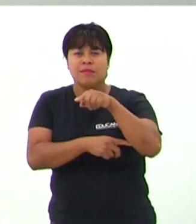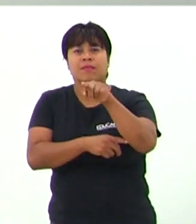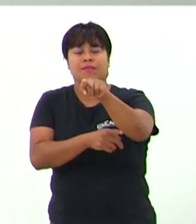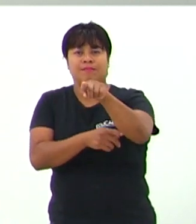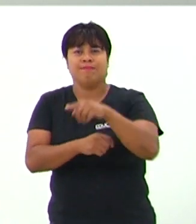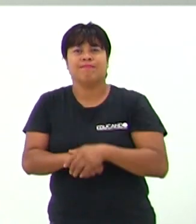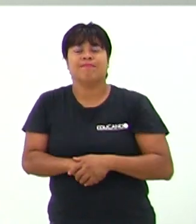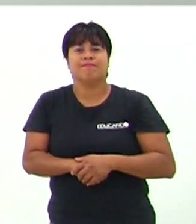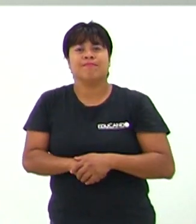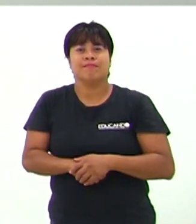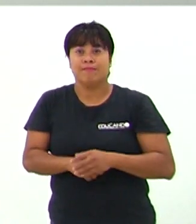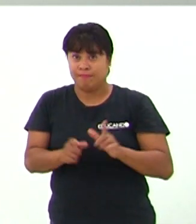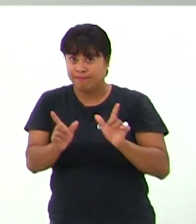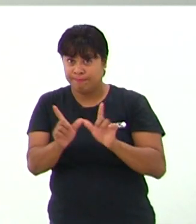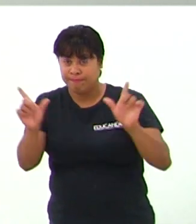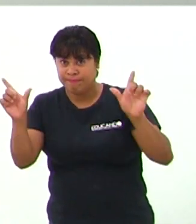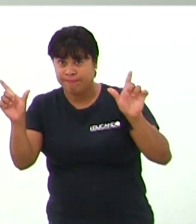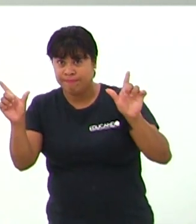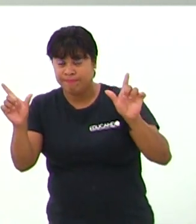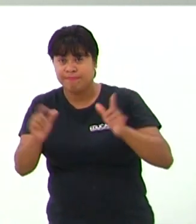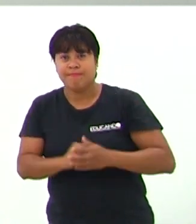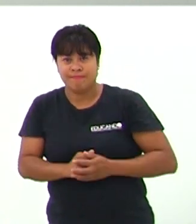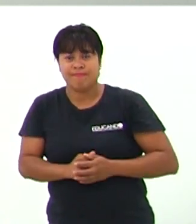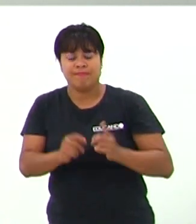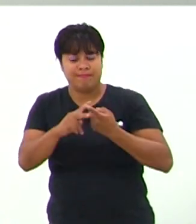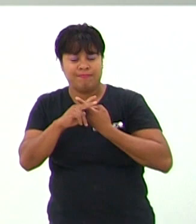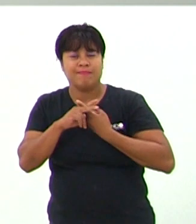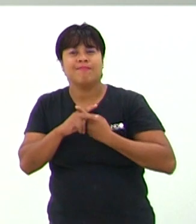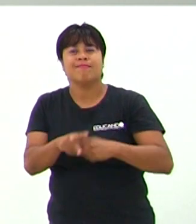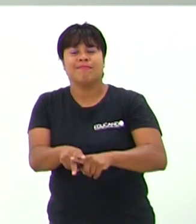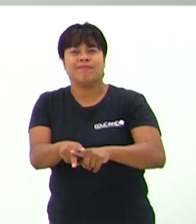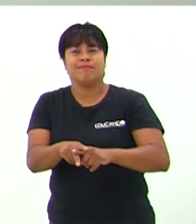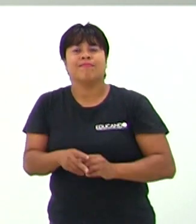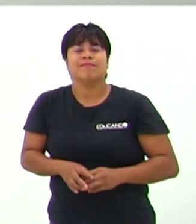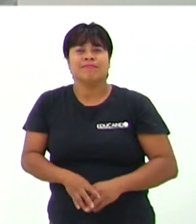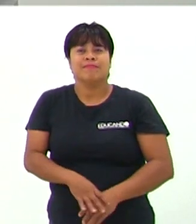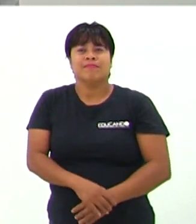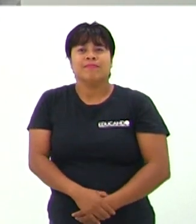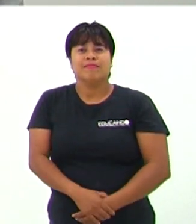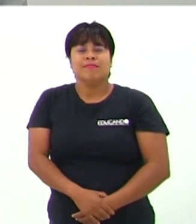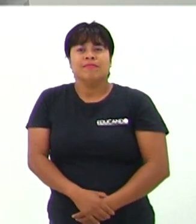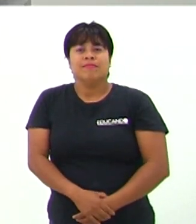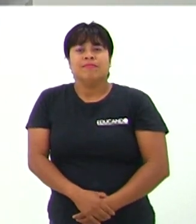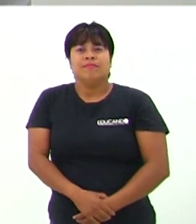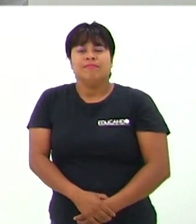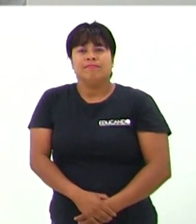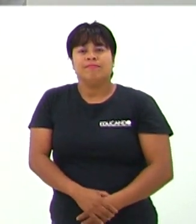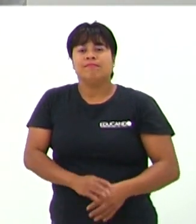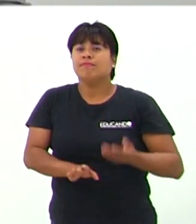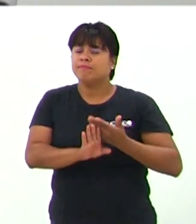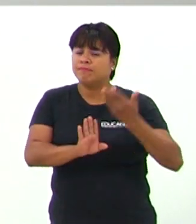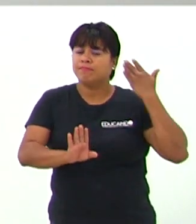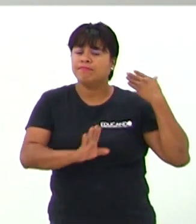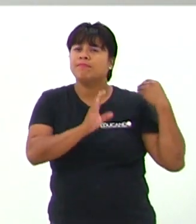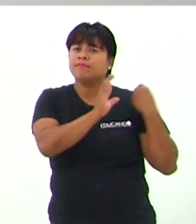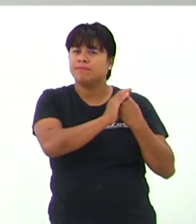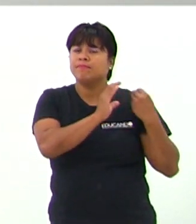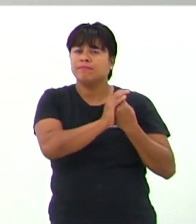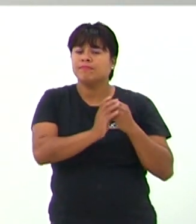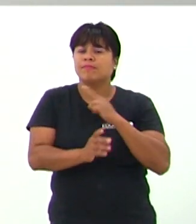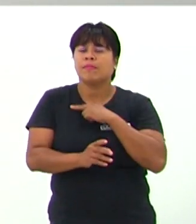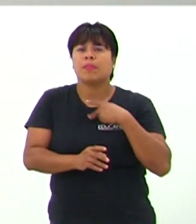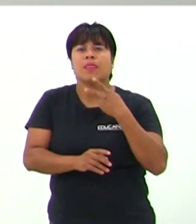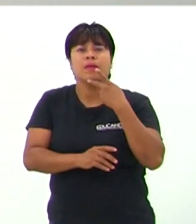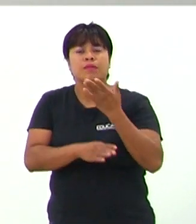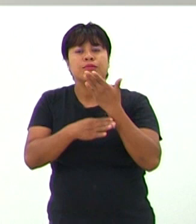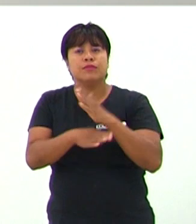preparado para ustedes. ¿Están listos? Comenzamos. En la sesión anterior hablamos todo